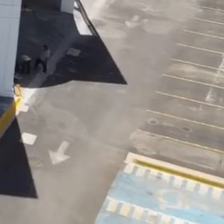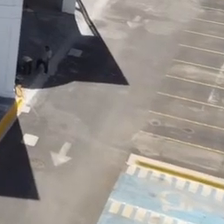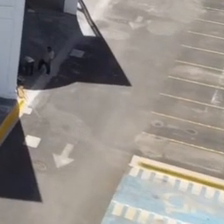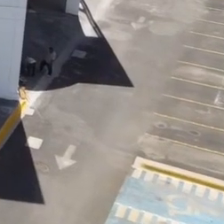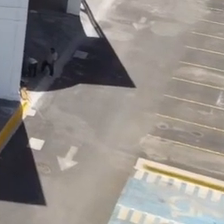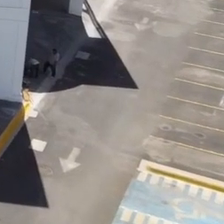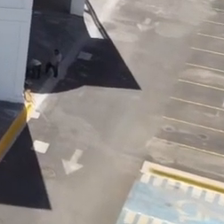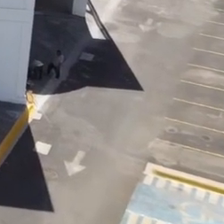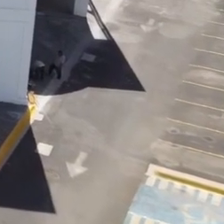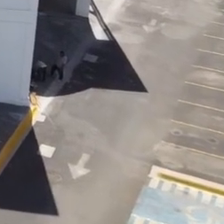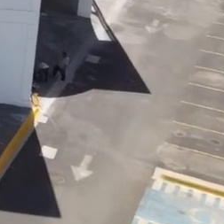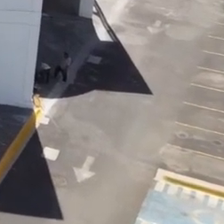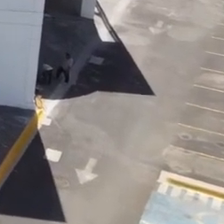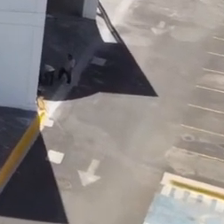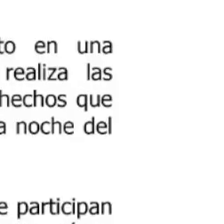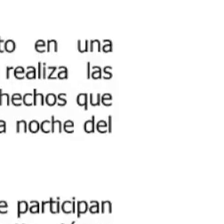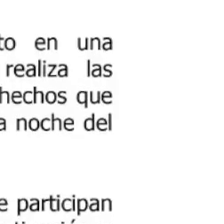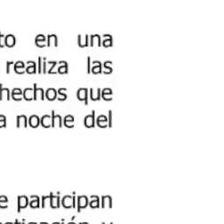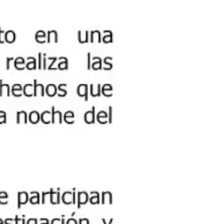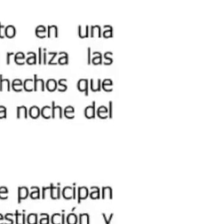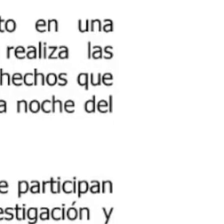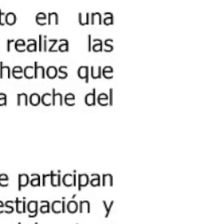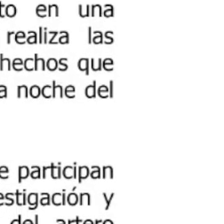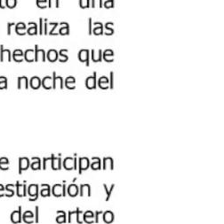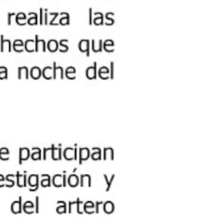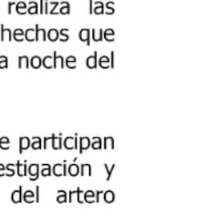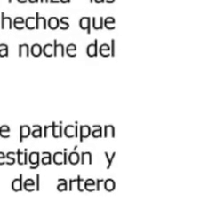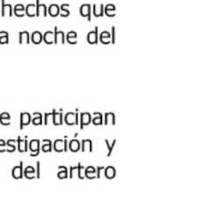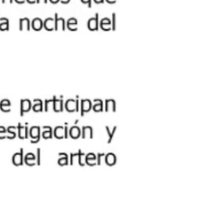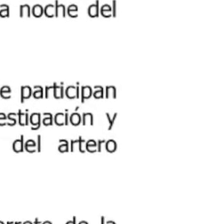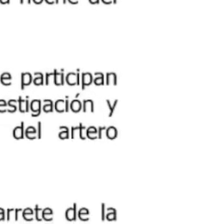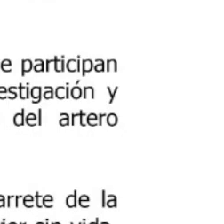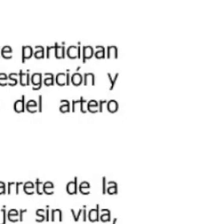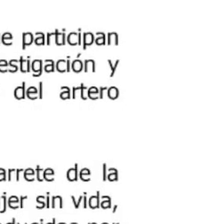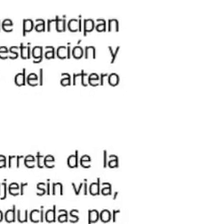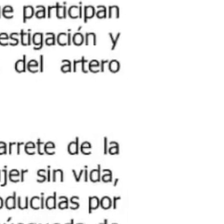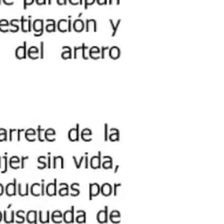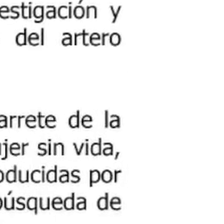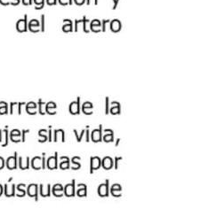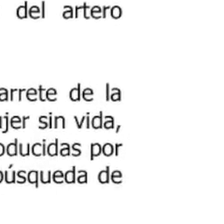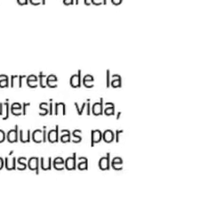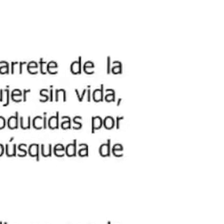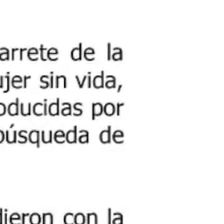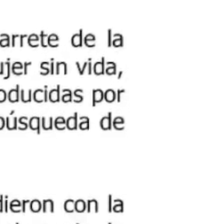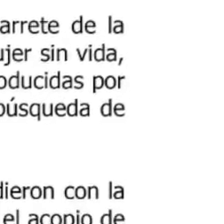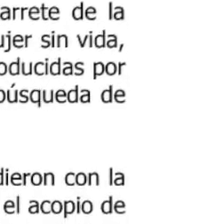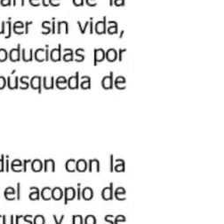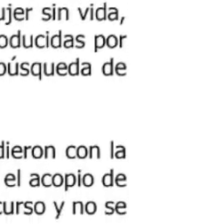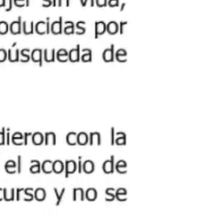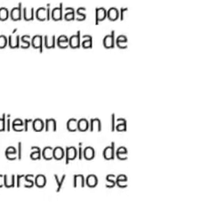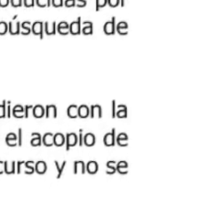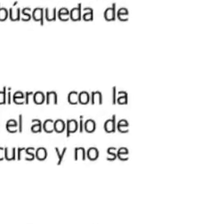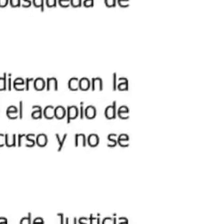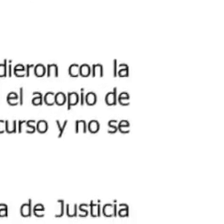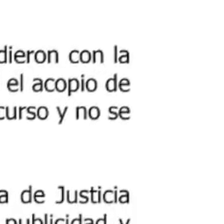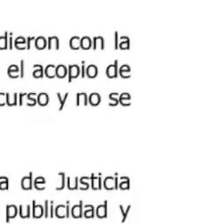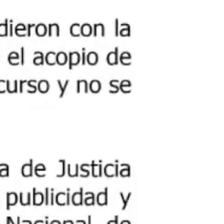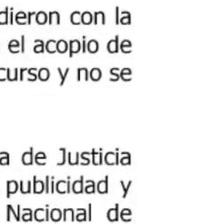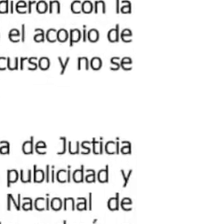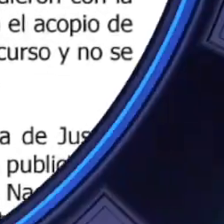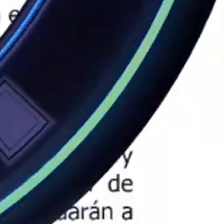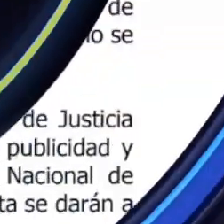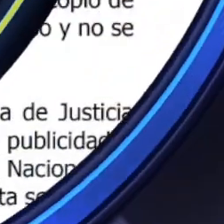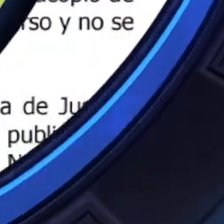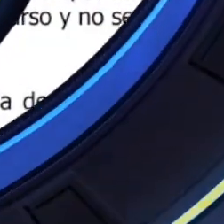sube ejercicio de recurso de la Comisión Estatal de búsqueda y anunció que presentará un punto de acuerdo de obvia resolución sobre el tema